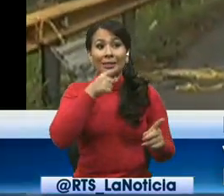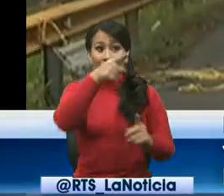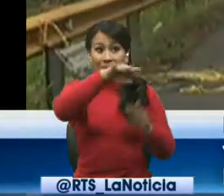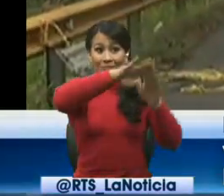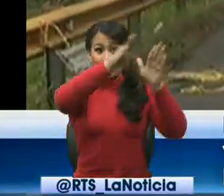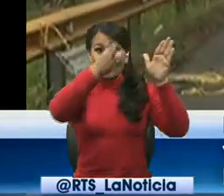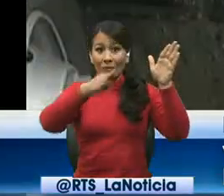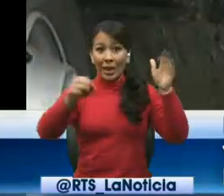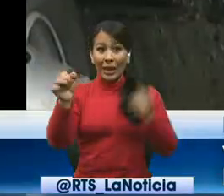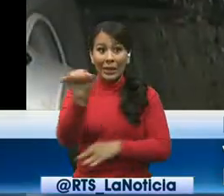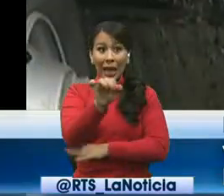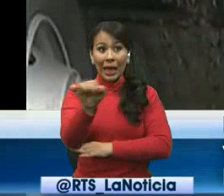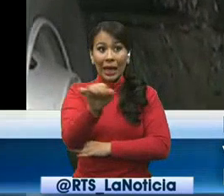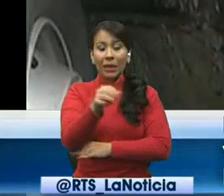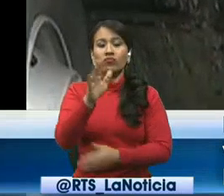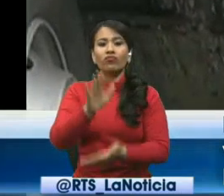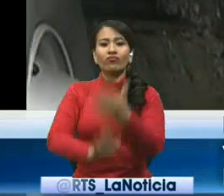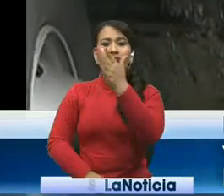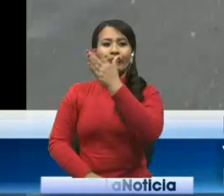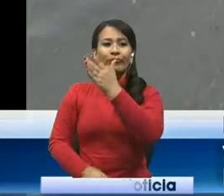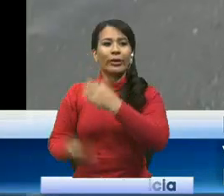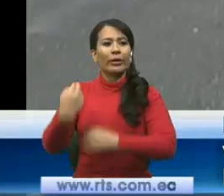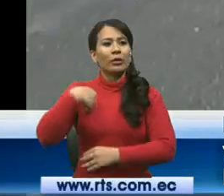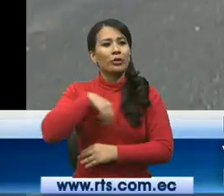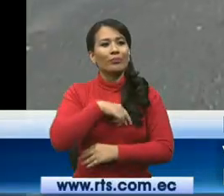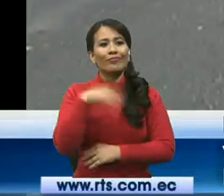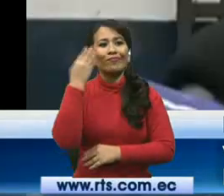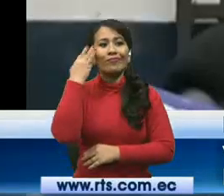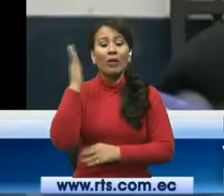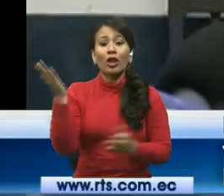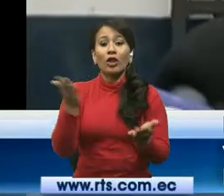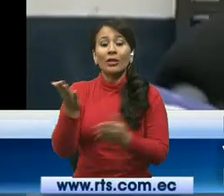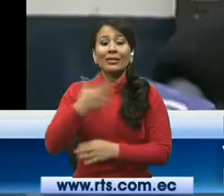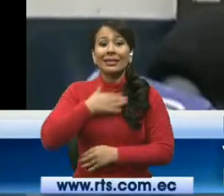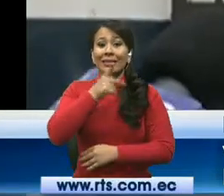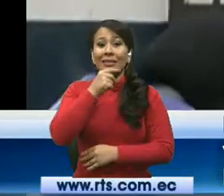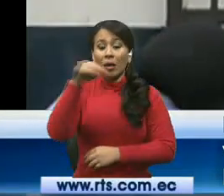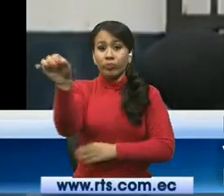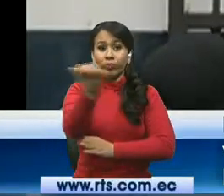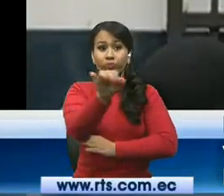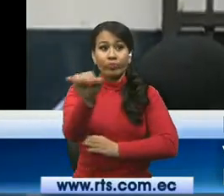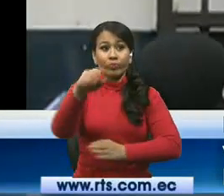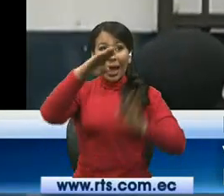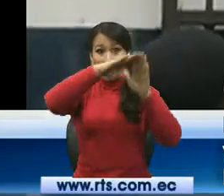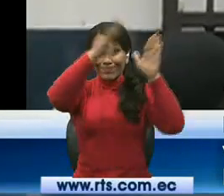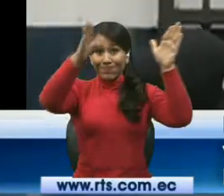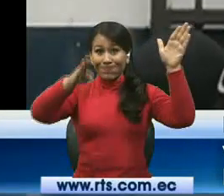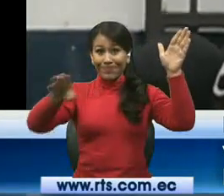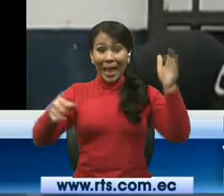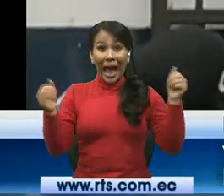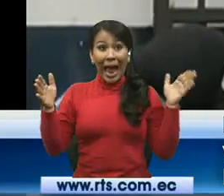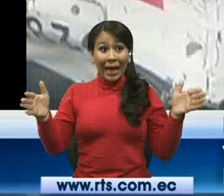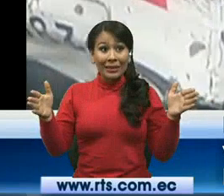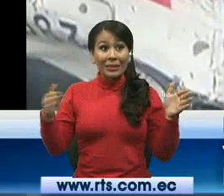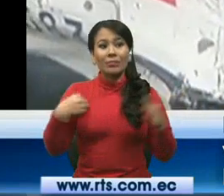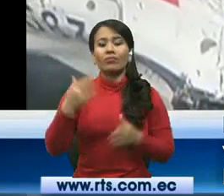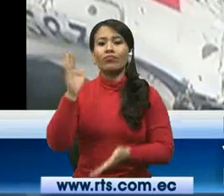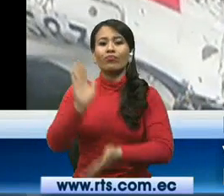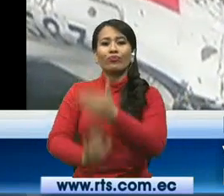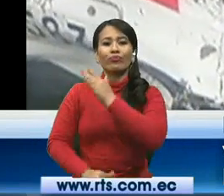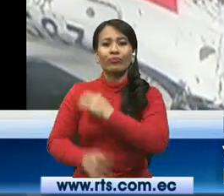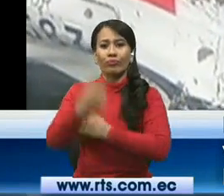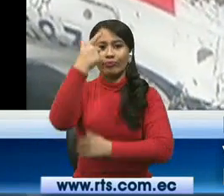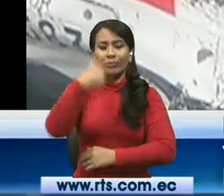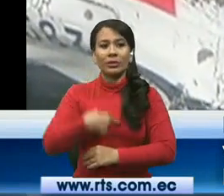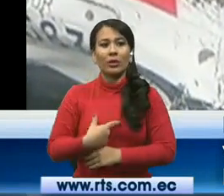furgón abandonó el lugar y hasta el momento se desconoce su paradero. En el momento que llegamos al lugar del accidente y la unidad que tiene el procedimiento, solamente